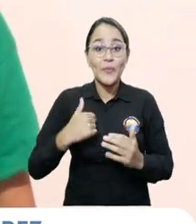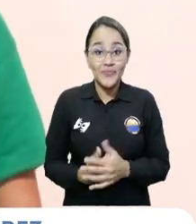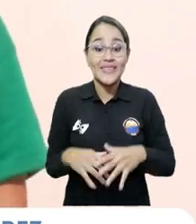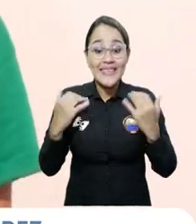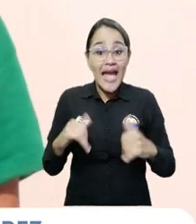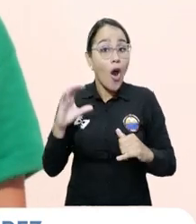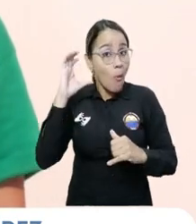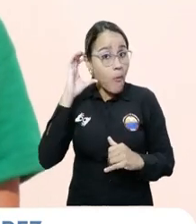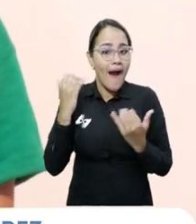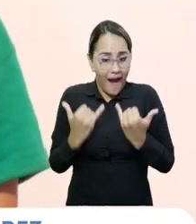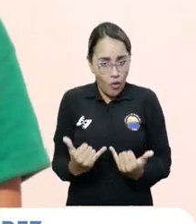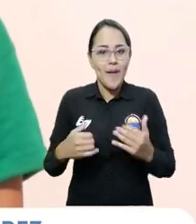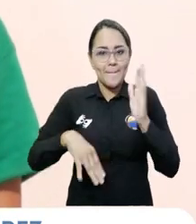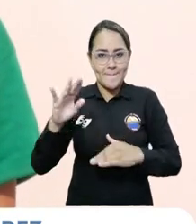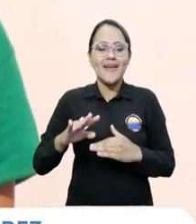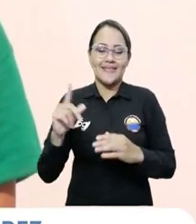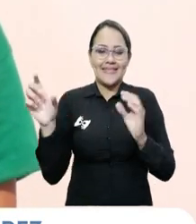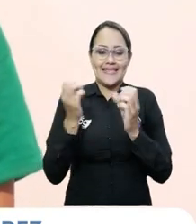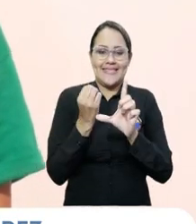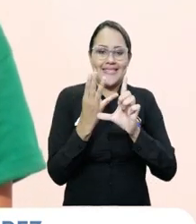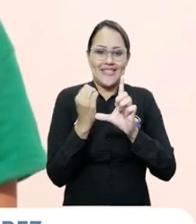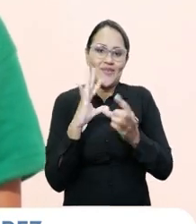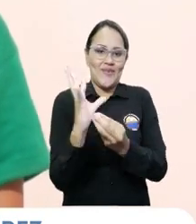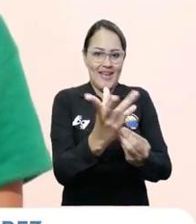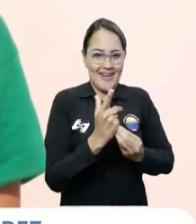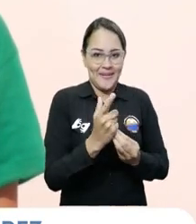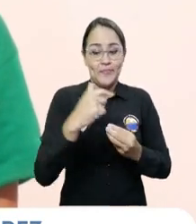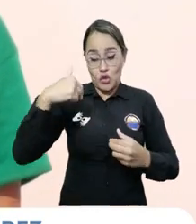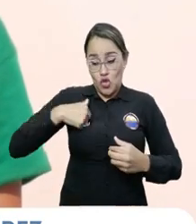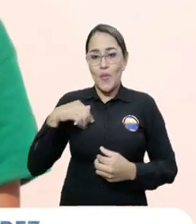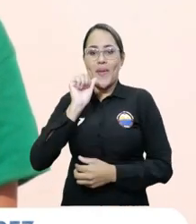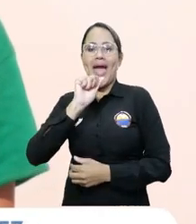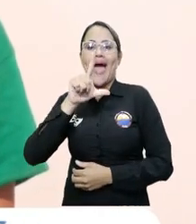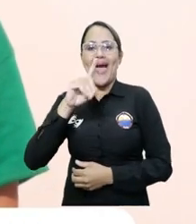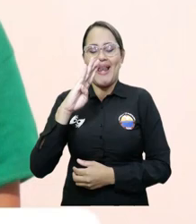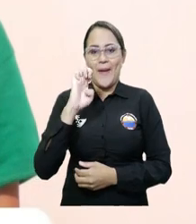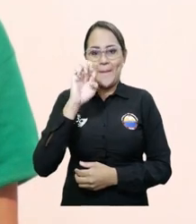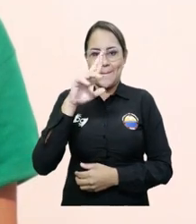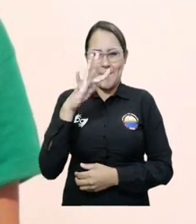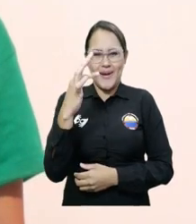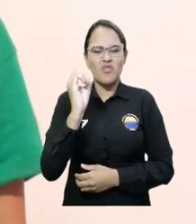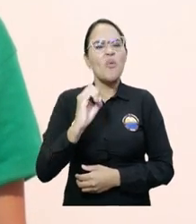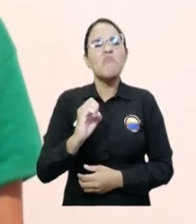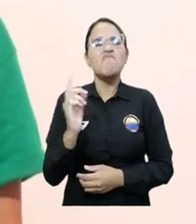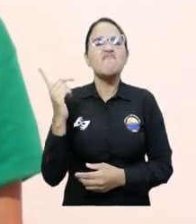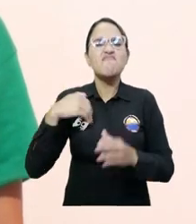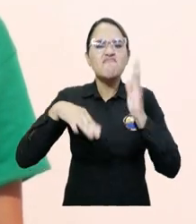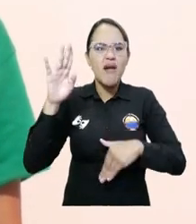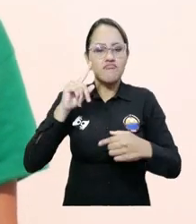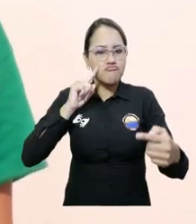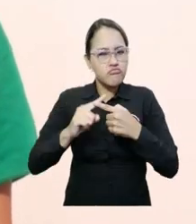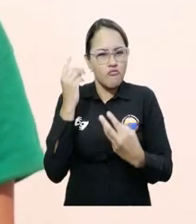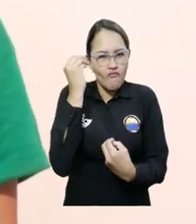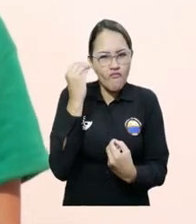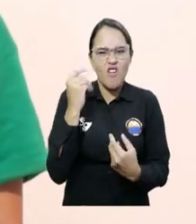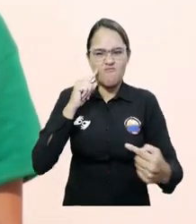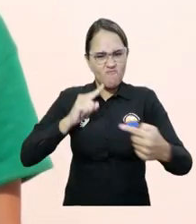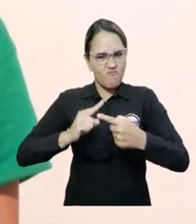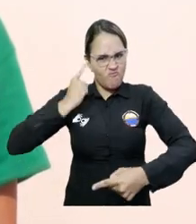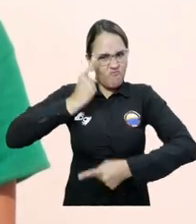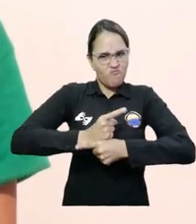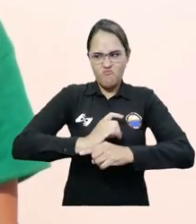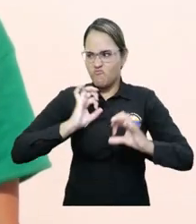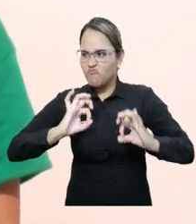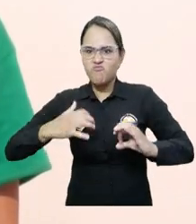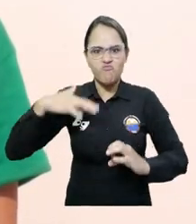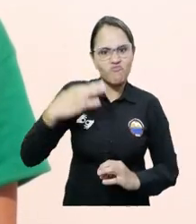en artes. Soy Alberto Salas, un hombre que sus principios y sus valores se basan en lo justo y lo correcto. Actualmente soy estudiante de Ingeniería